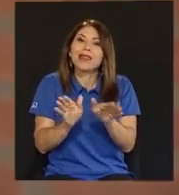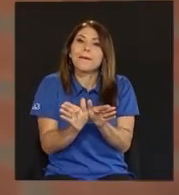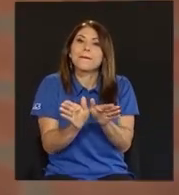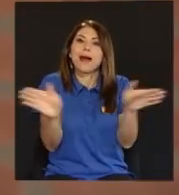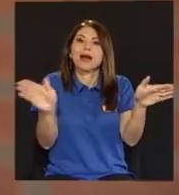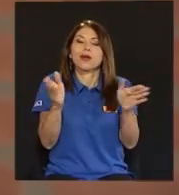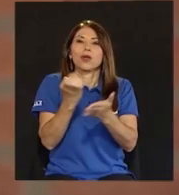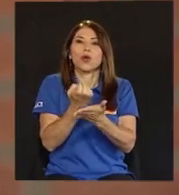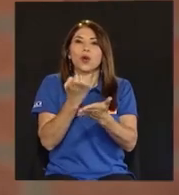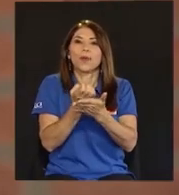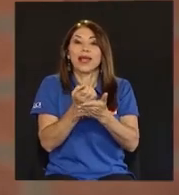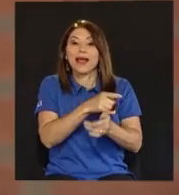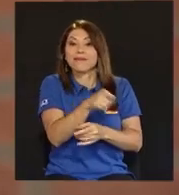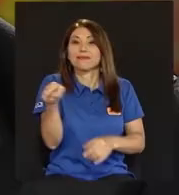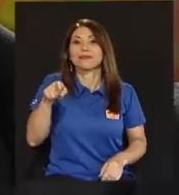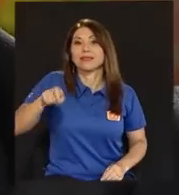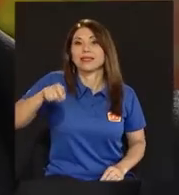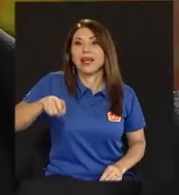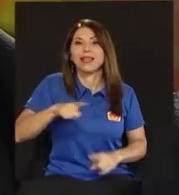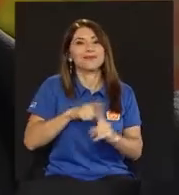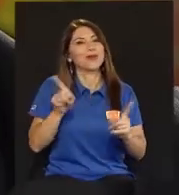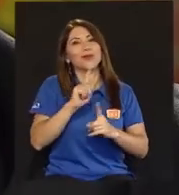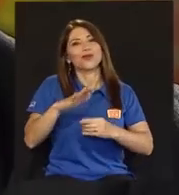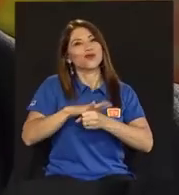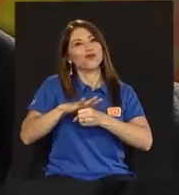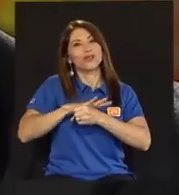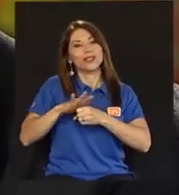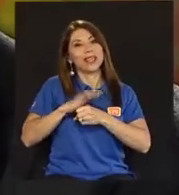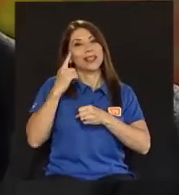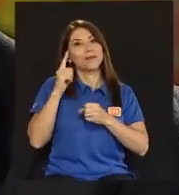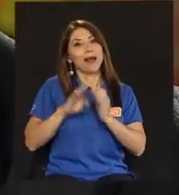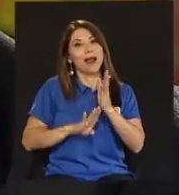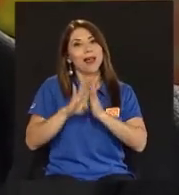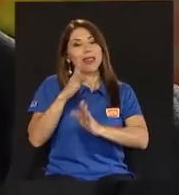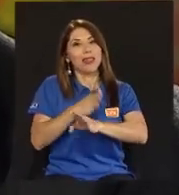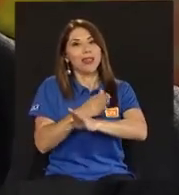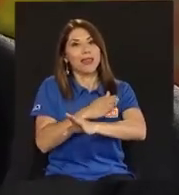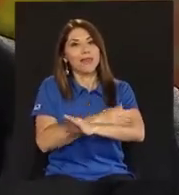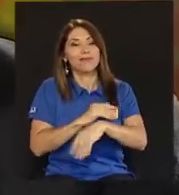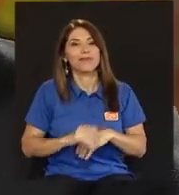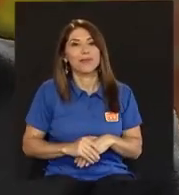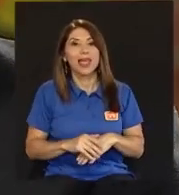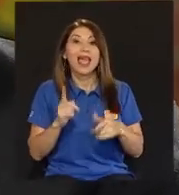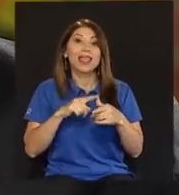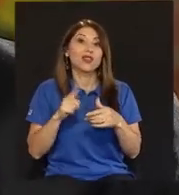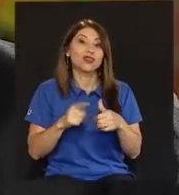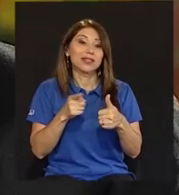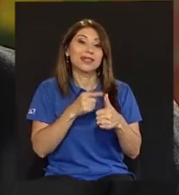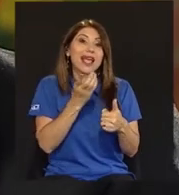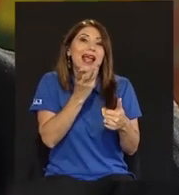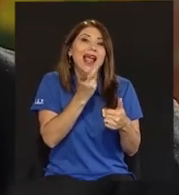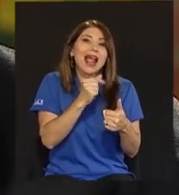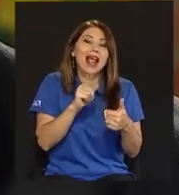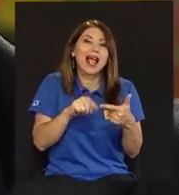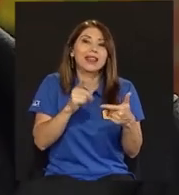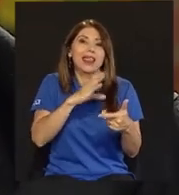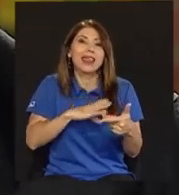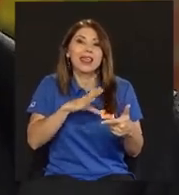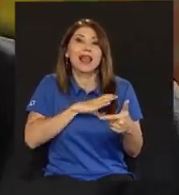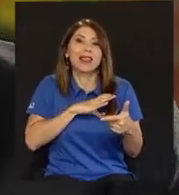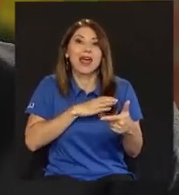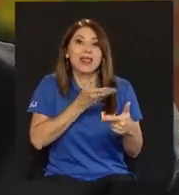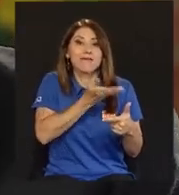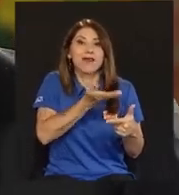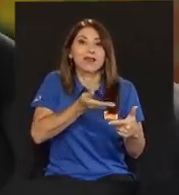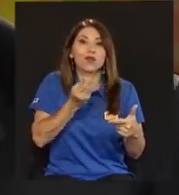necesarias, pero no suficientes para lograr crecimiento. Entonces, ni la cantidad y calidad de los factores de la producción, ni